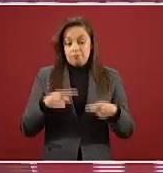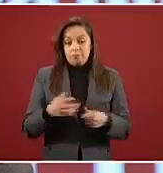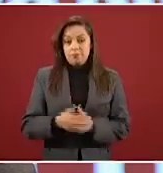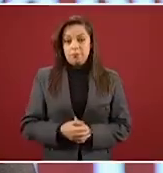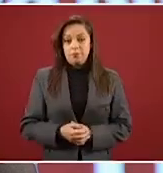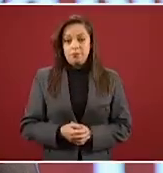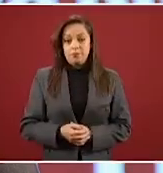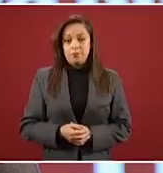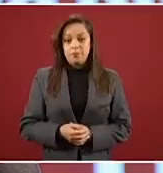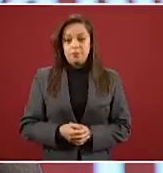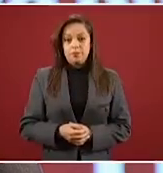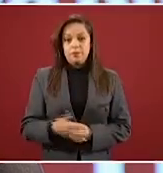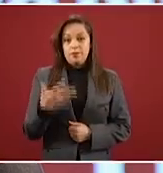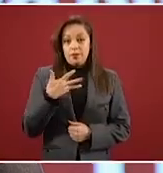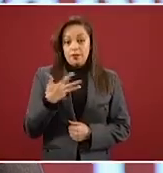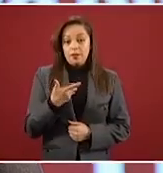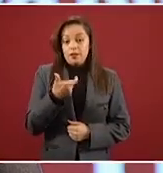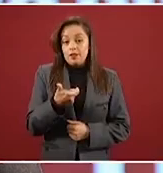del FOBAPROA